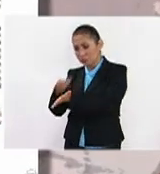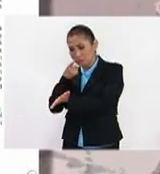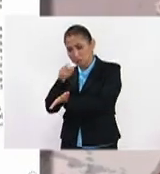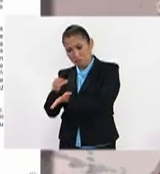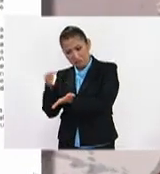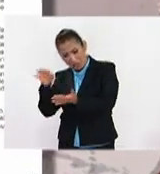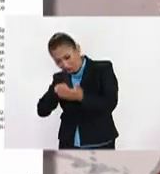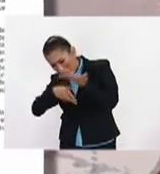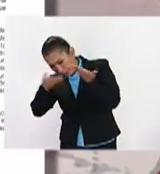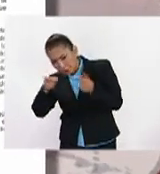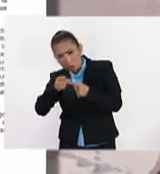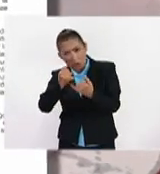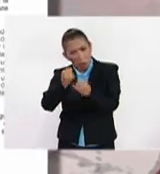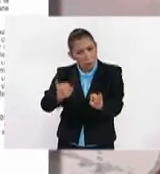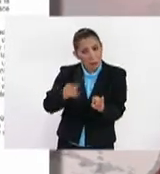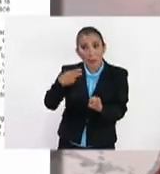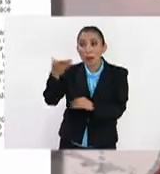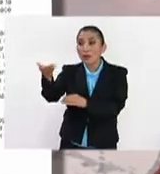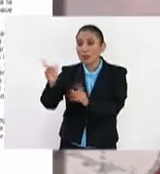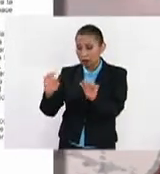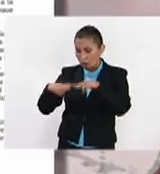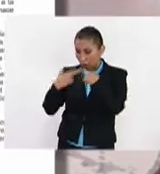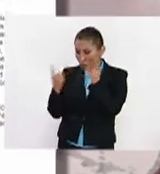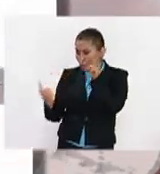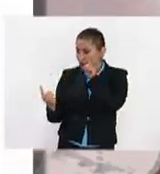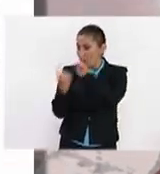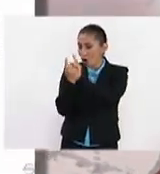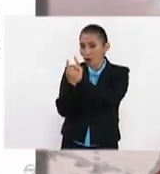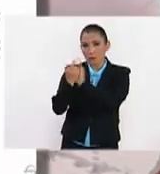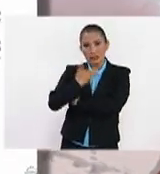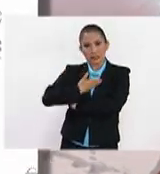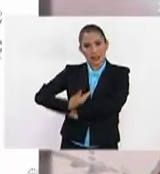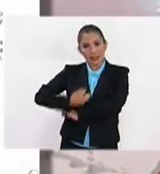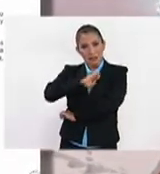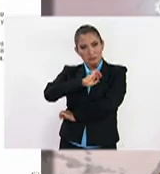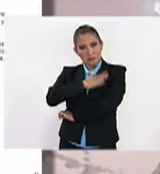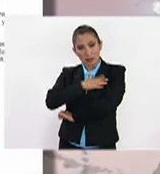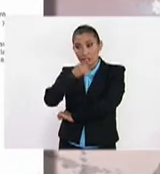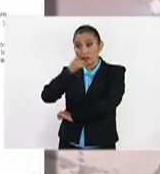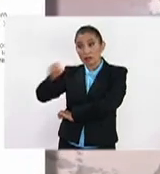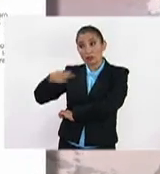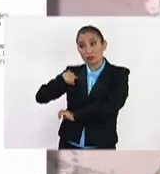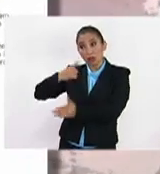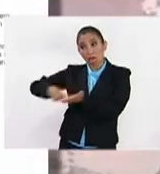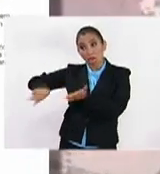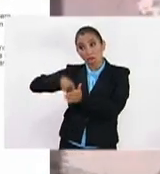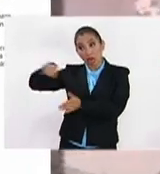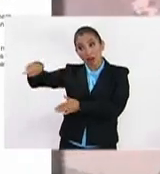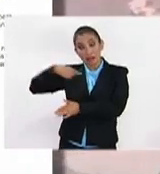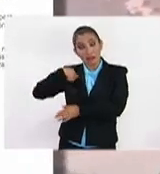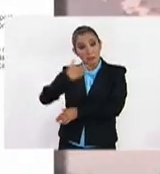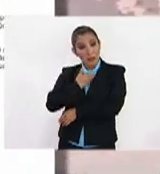declaró la independencia, sin embargo, solicita un encuentro con Rajoy. Dijo que la suspensión del mandatario político,